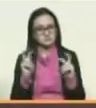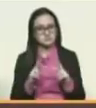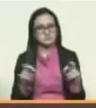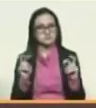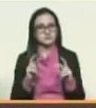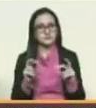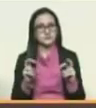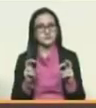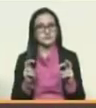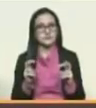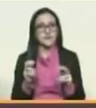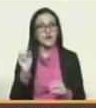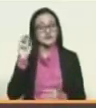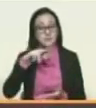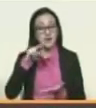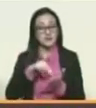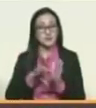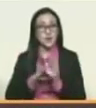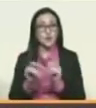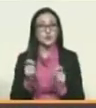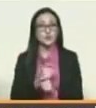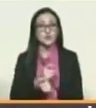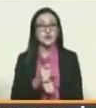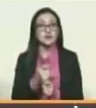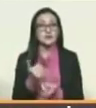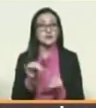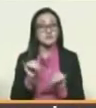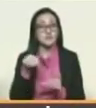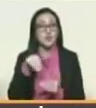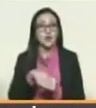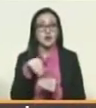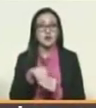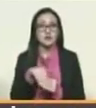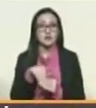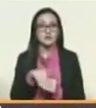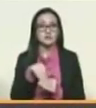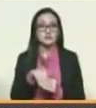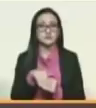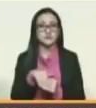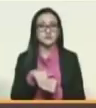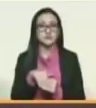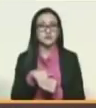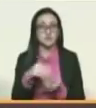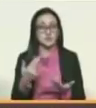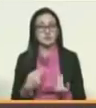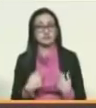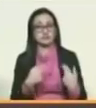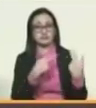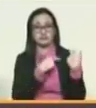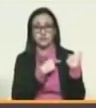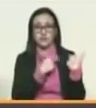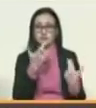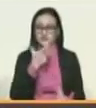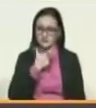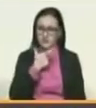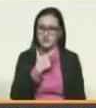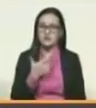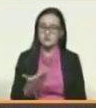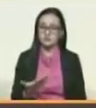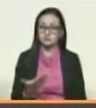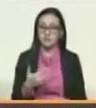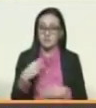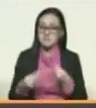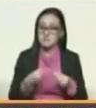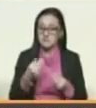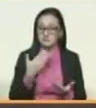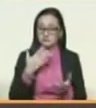la Asamblea Nacional Constituyente sobre estas elecciones, y nosotros con gran responsabilidad y seriedad vamos a hacer, y